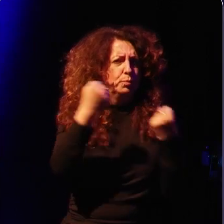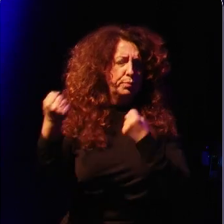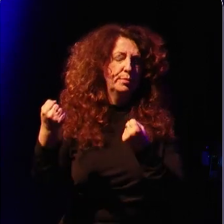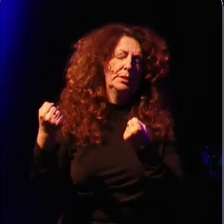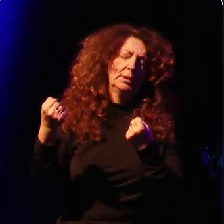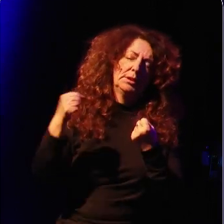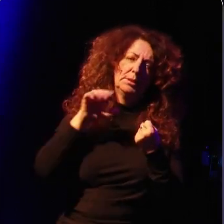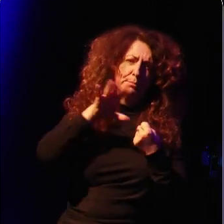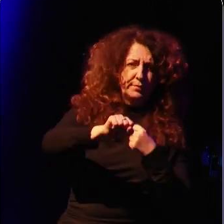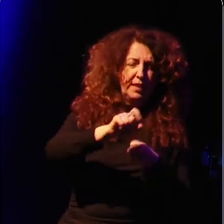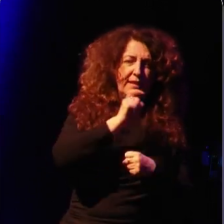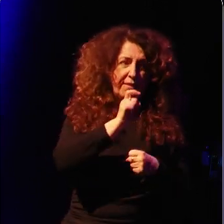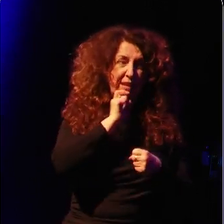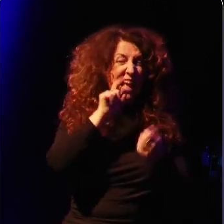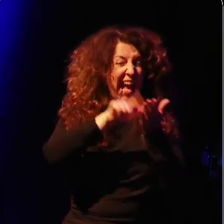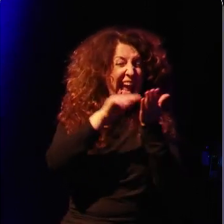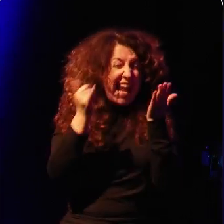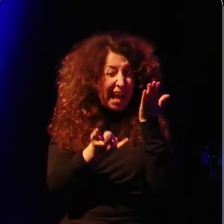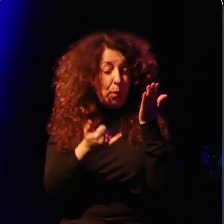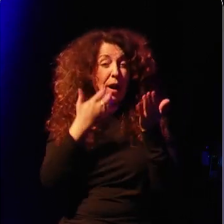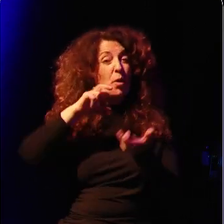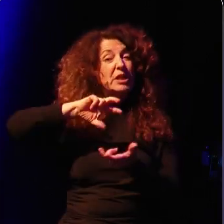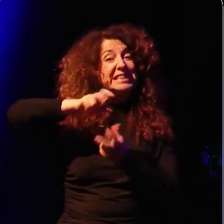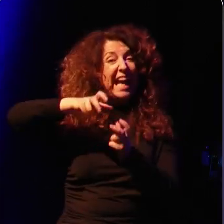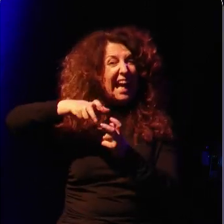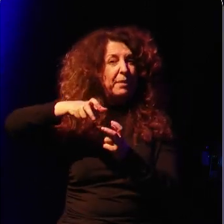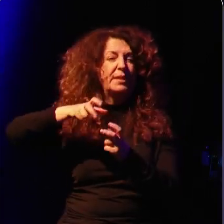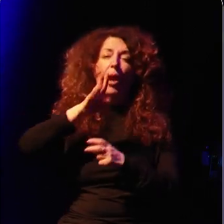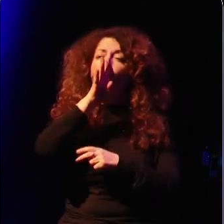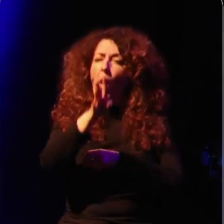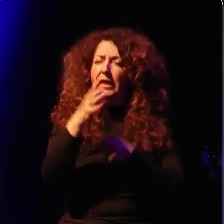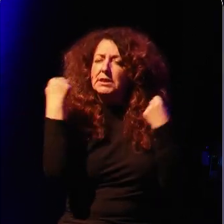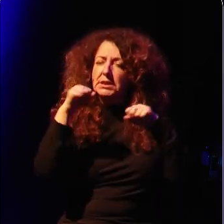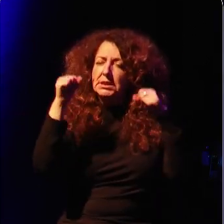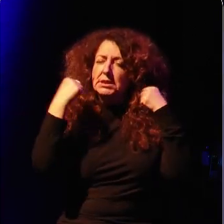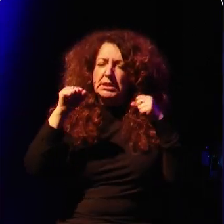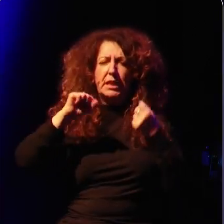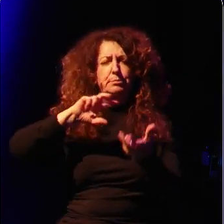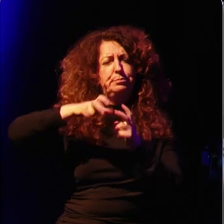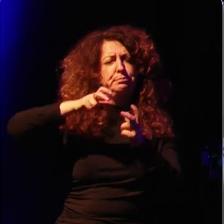ChatGPT, desde el punto de vista del lenguaje, está muy avanzado. 4 años de entrenamiento también.